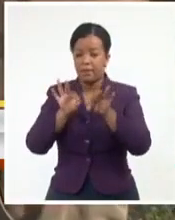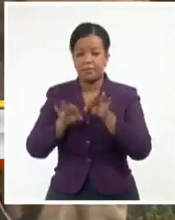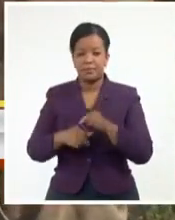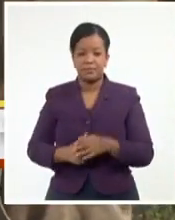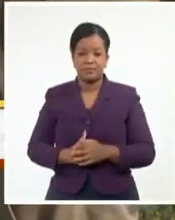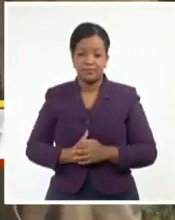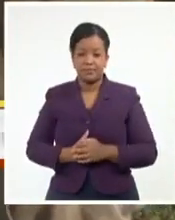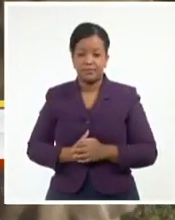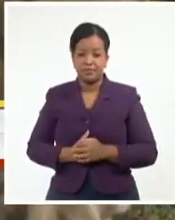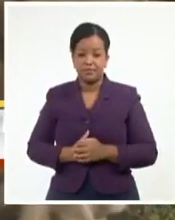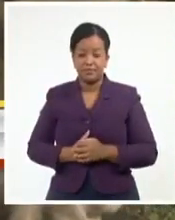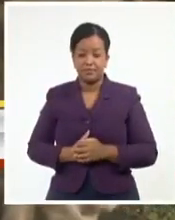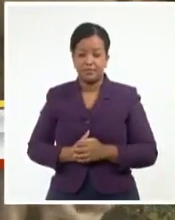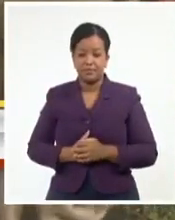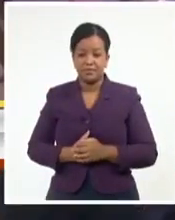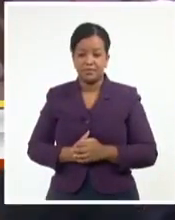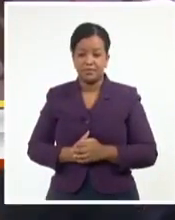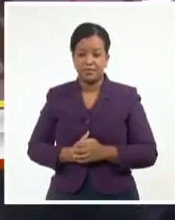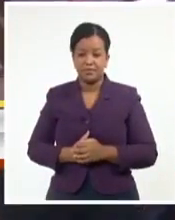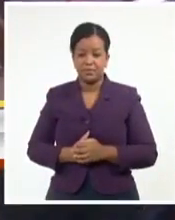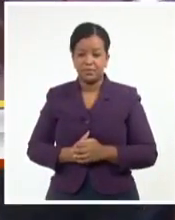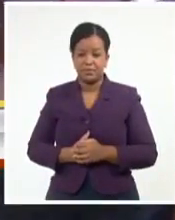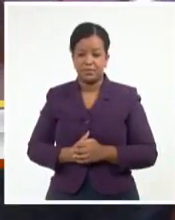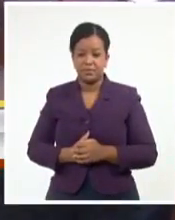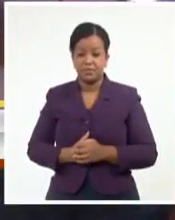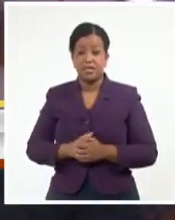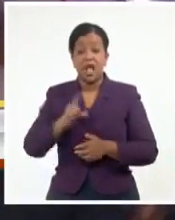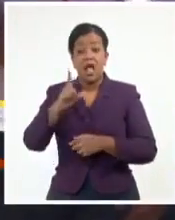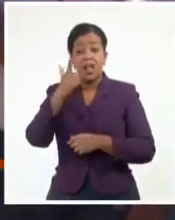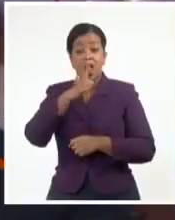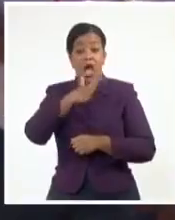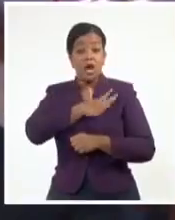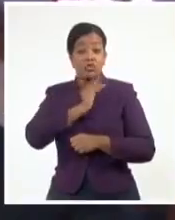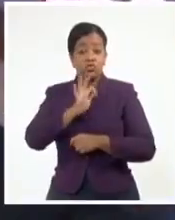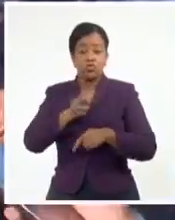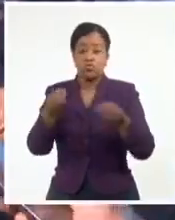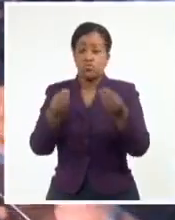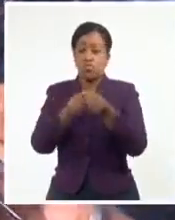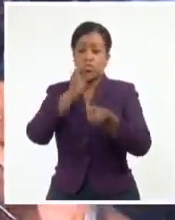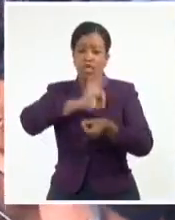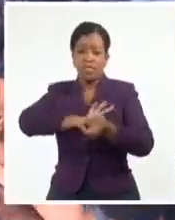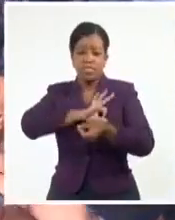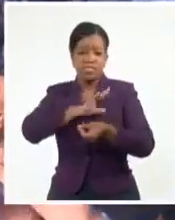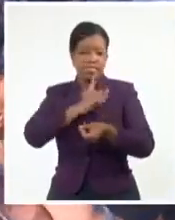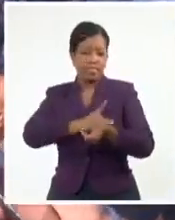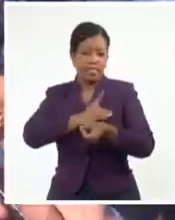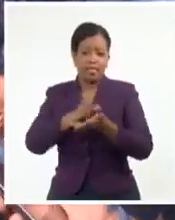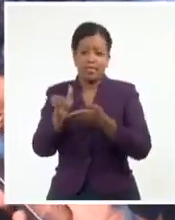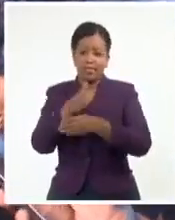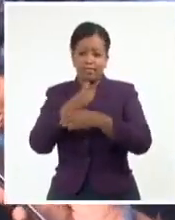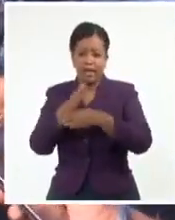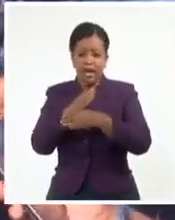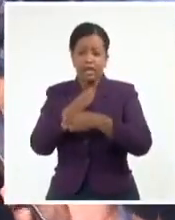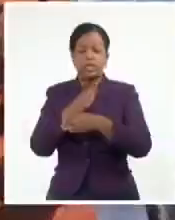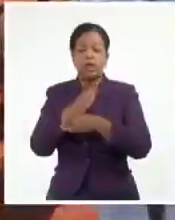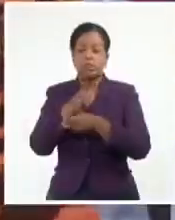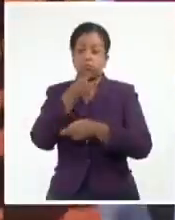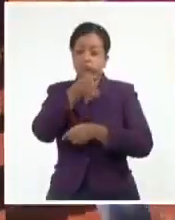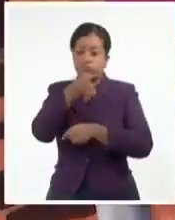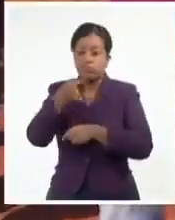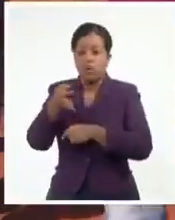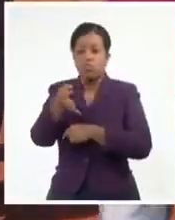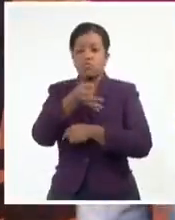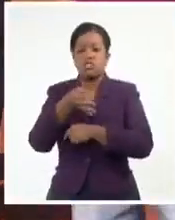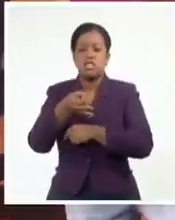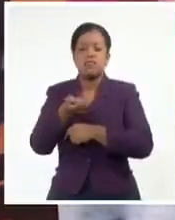El presidente y los diputados dialogaron con trabajadores y productores agrícolas en los municipios de Guines, Santa Cruz